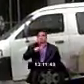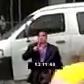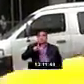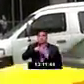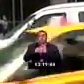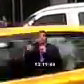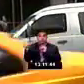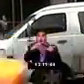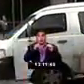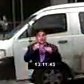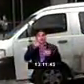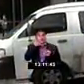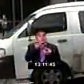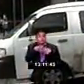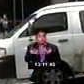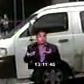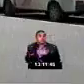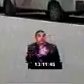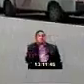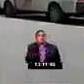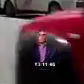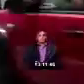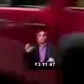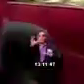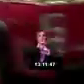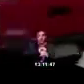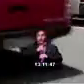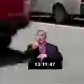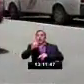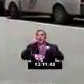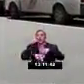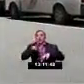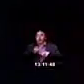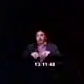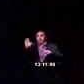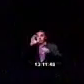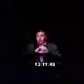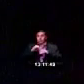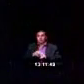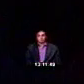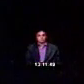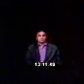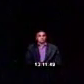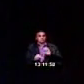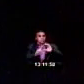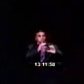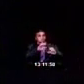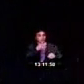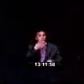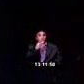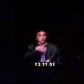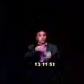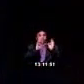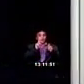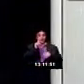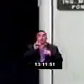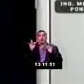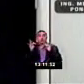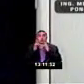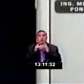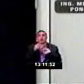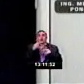este chat extraído del celular de Belis, ya buscaba hacerse de otro millonario contrato. Conversa el 19 de febrero con un